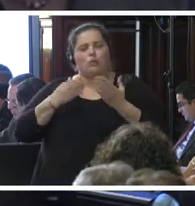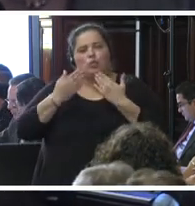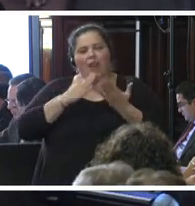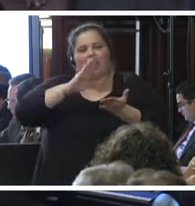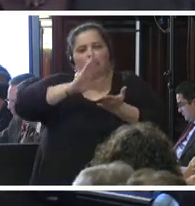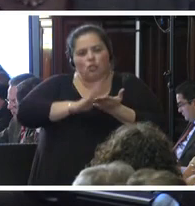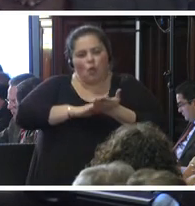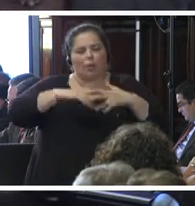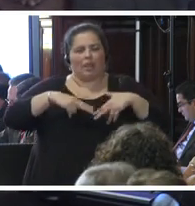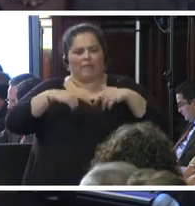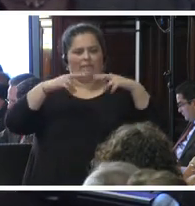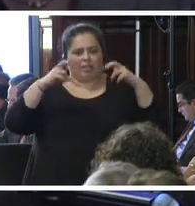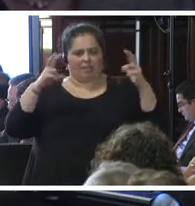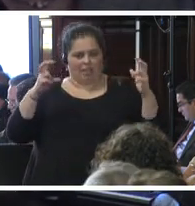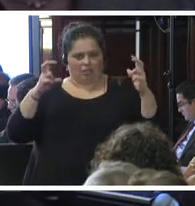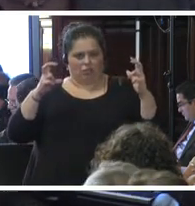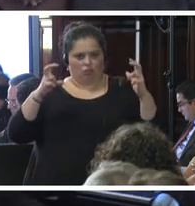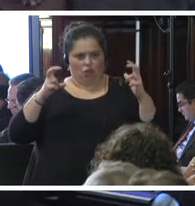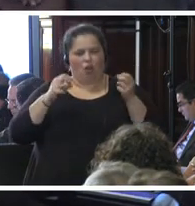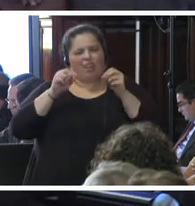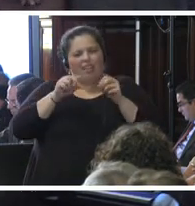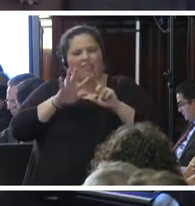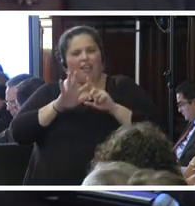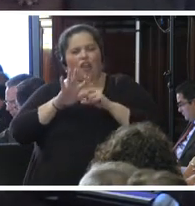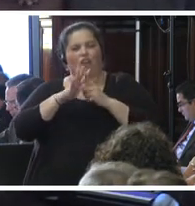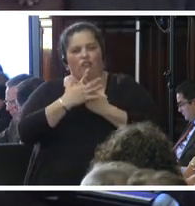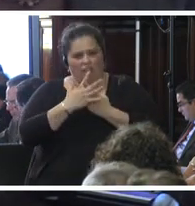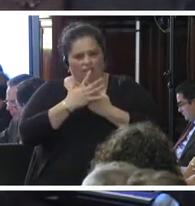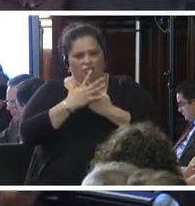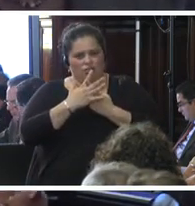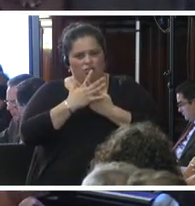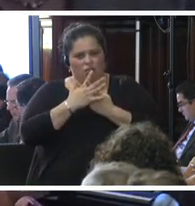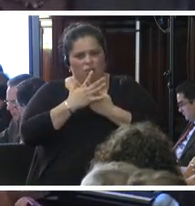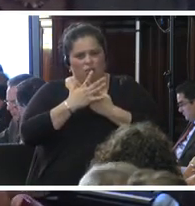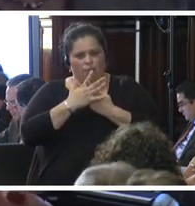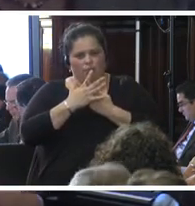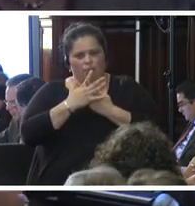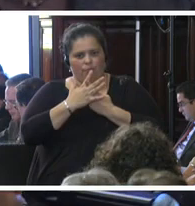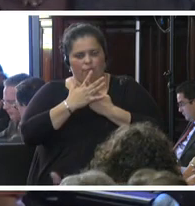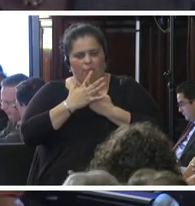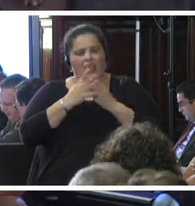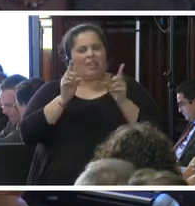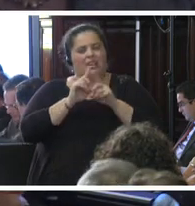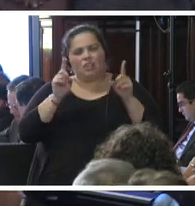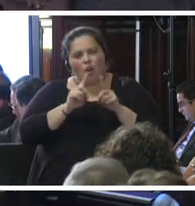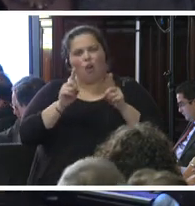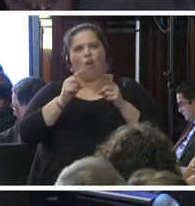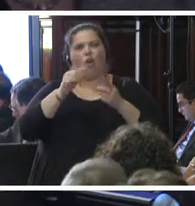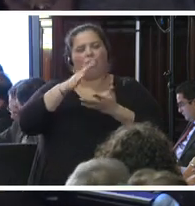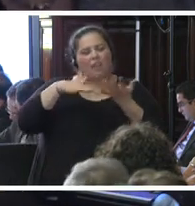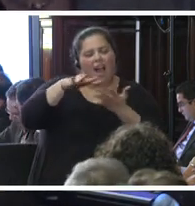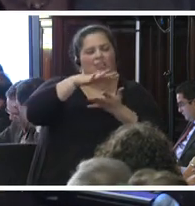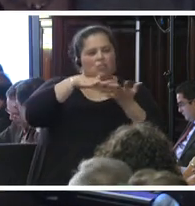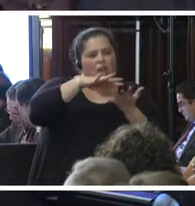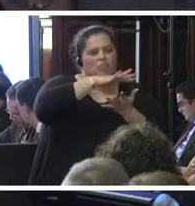investigación en un contexto y no los casos aislados,